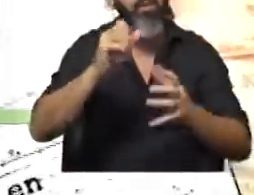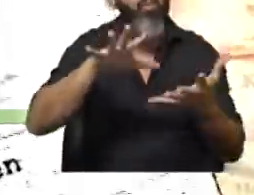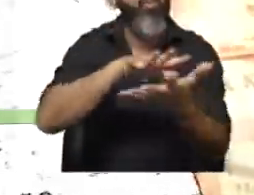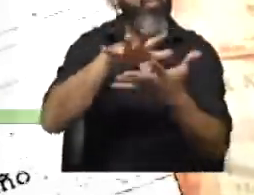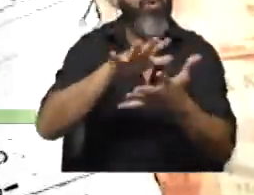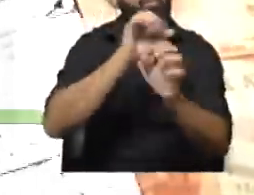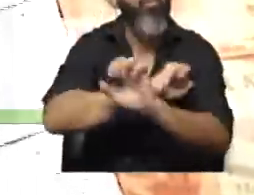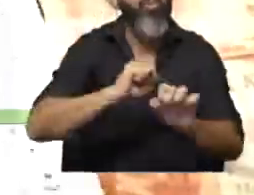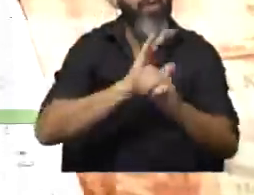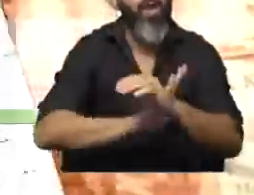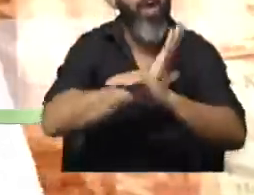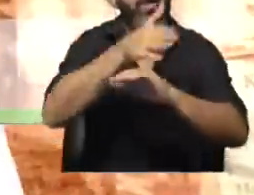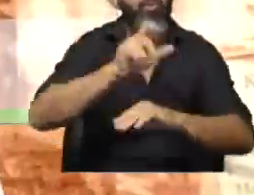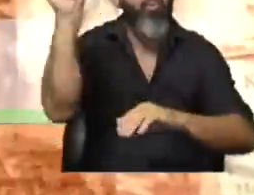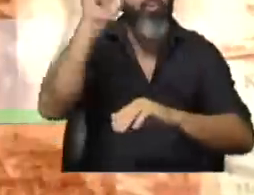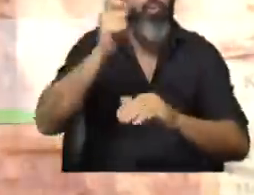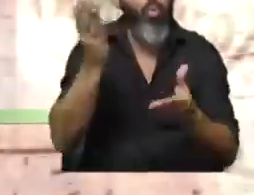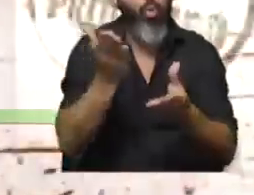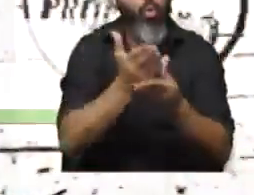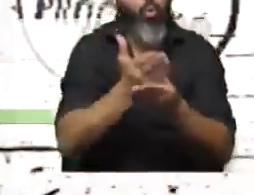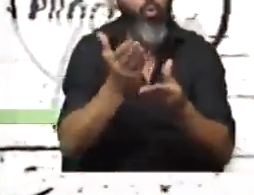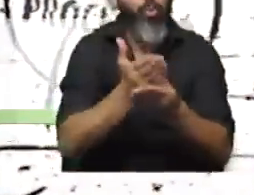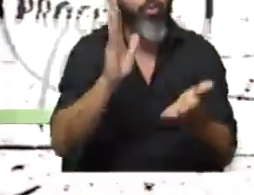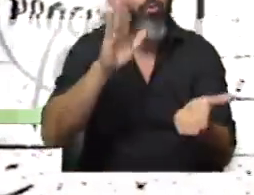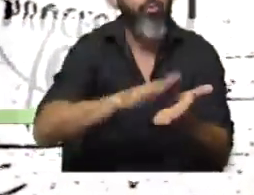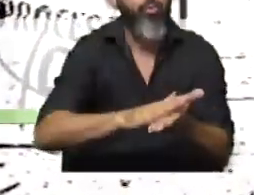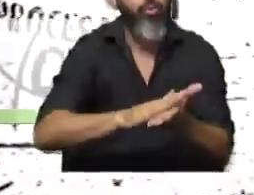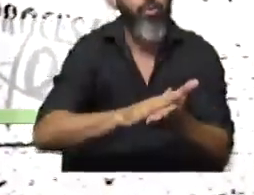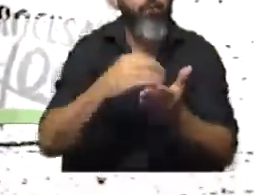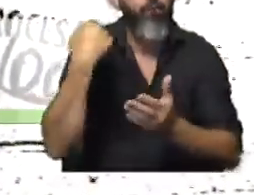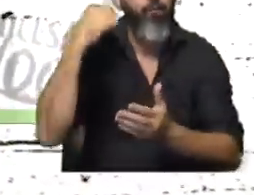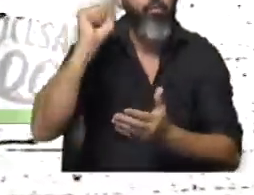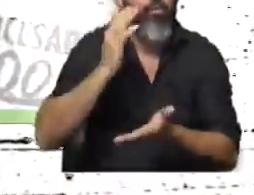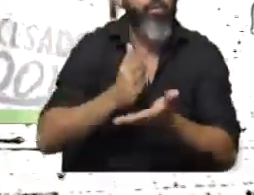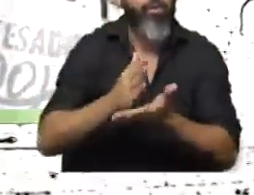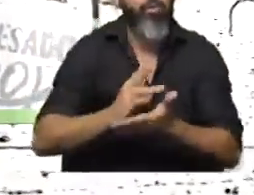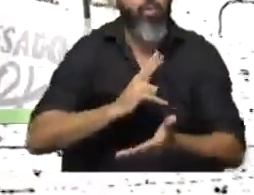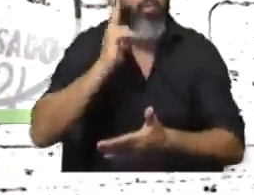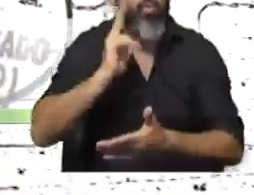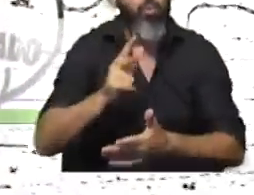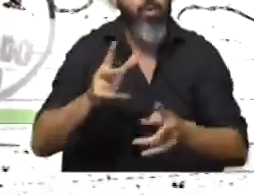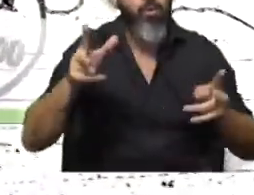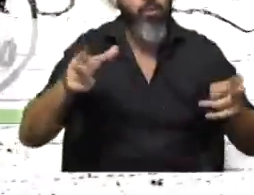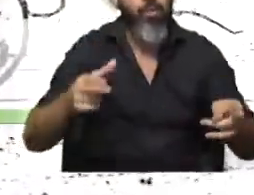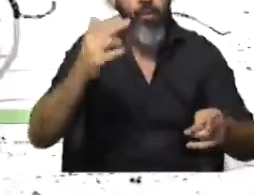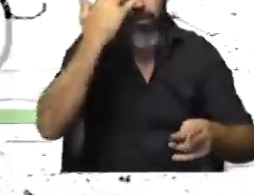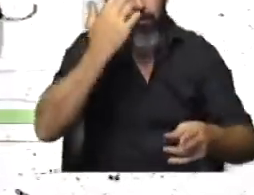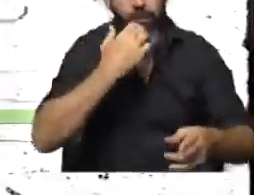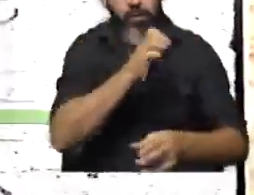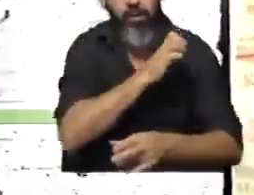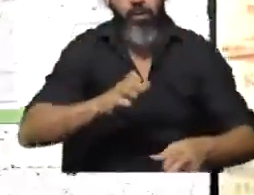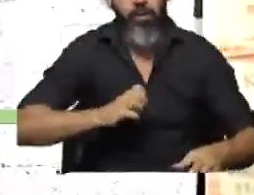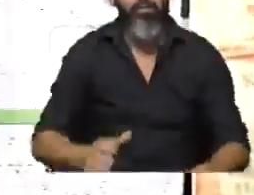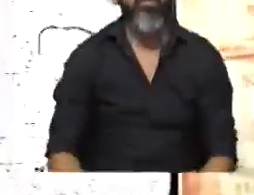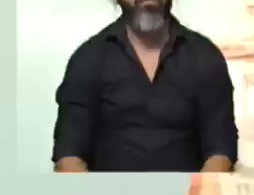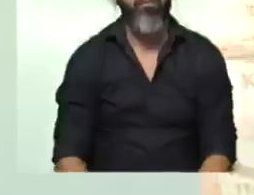espacio que permitirá el acceso público a documentación relacionada con las violaciones a los Derechos Humanos durante el terrorismo de